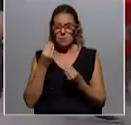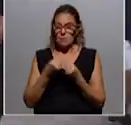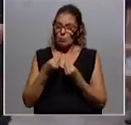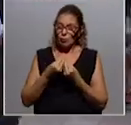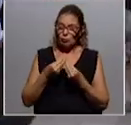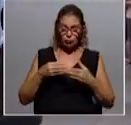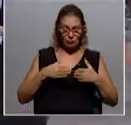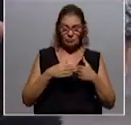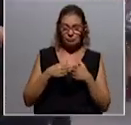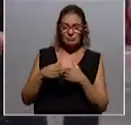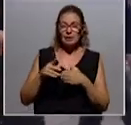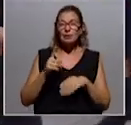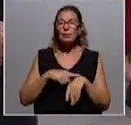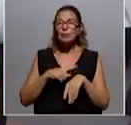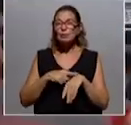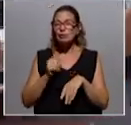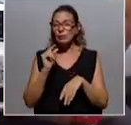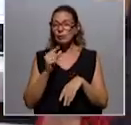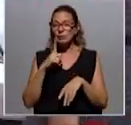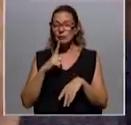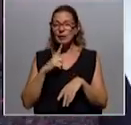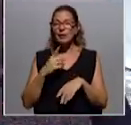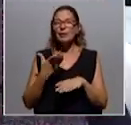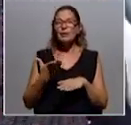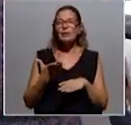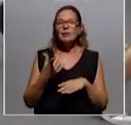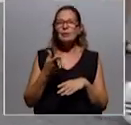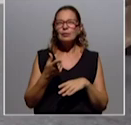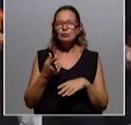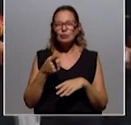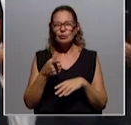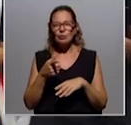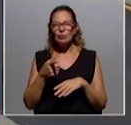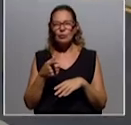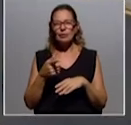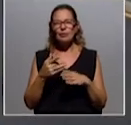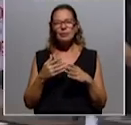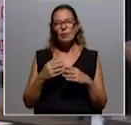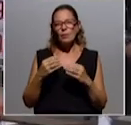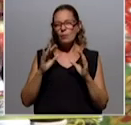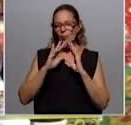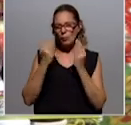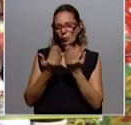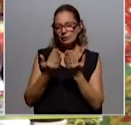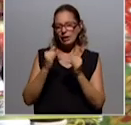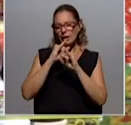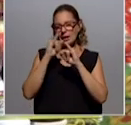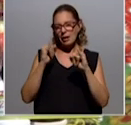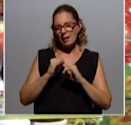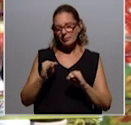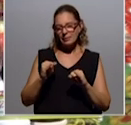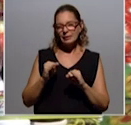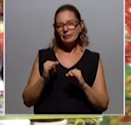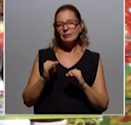poder hablar luego unos minutitos, Pilar, por supuesto que planeó sobre la Cumbre Mundial de la Paz la